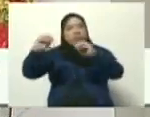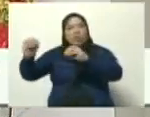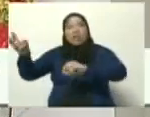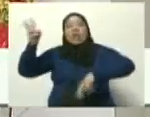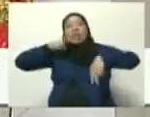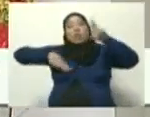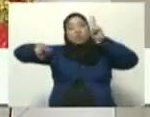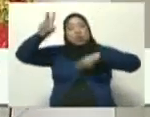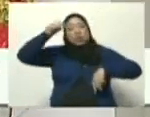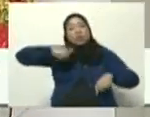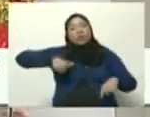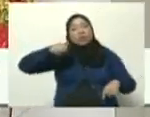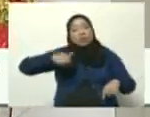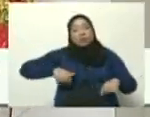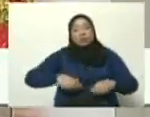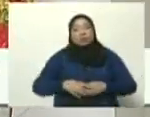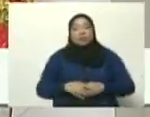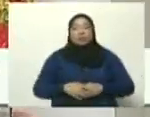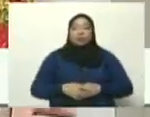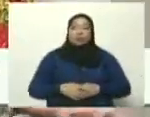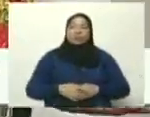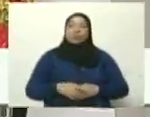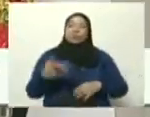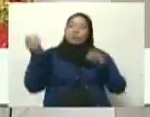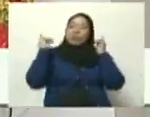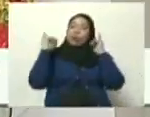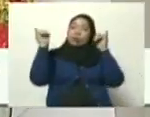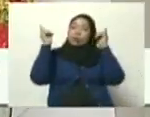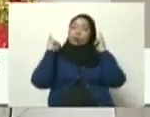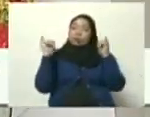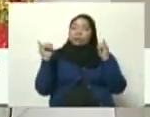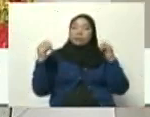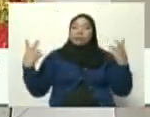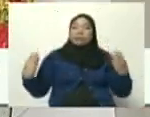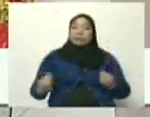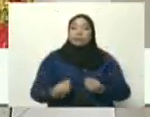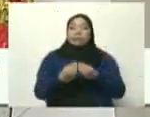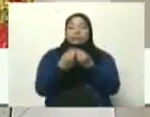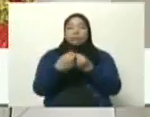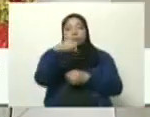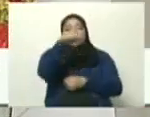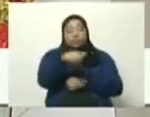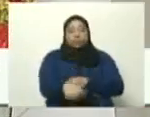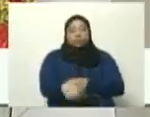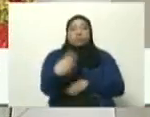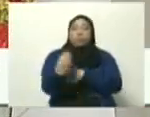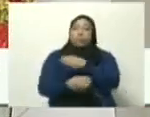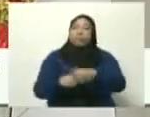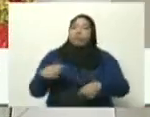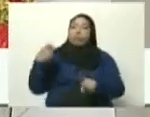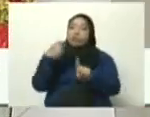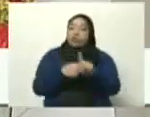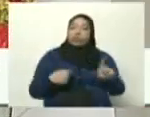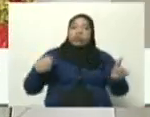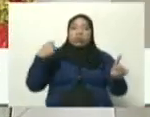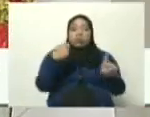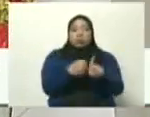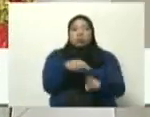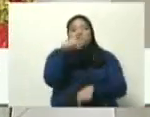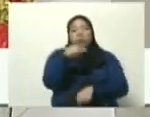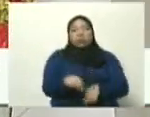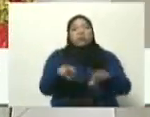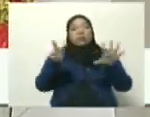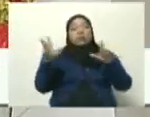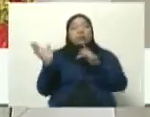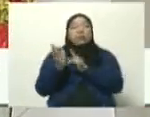disfrutar de esta iniciativa. Y bueno, esta fiesta bicentenaria se une a la conmemoración del bicentenario de la batalla de Bomboná, que fue el 7